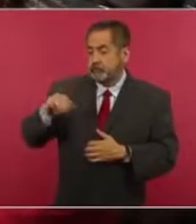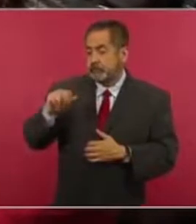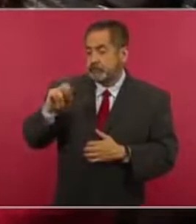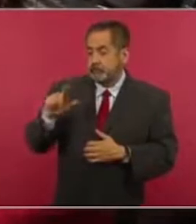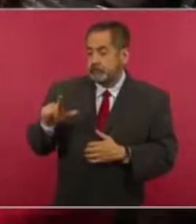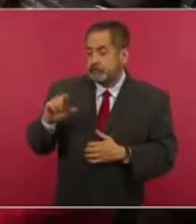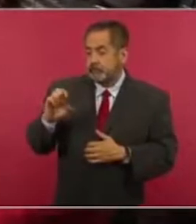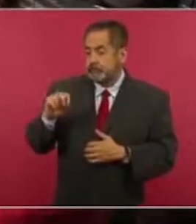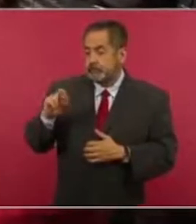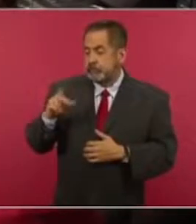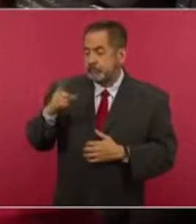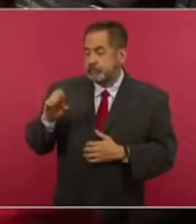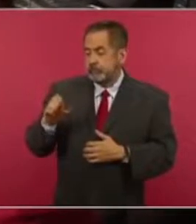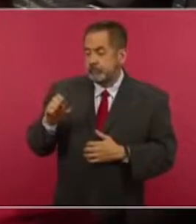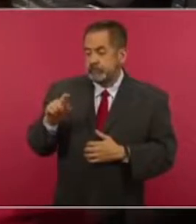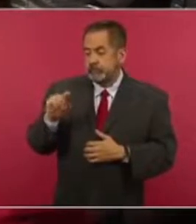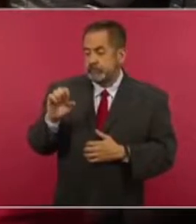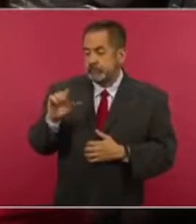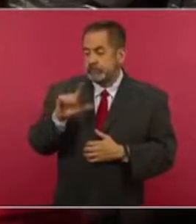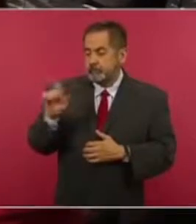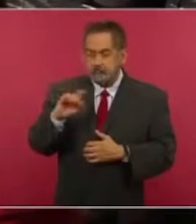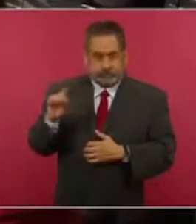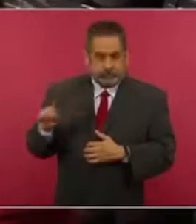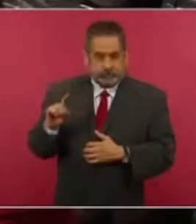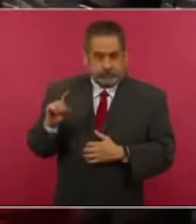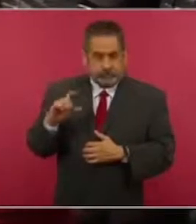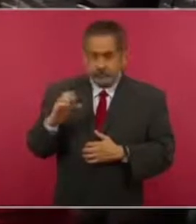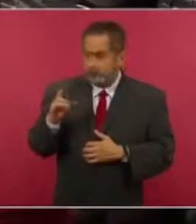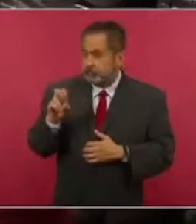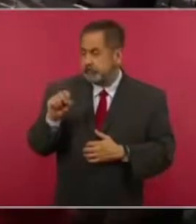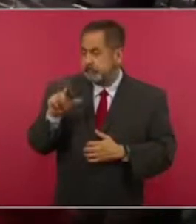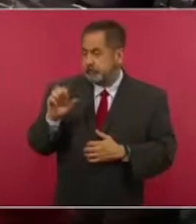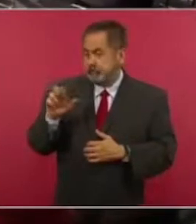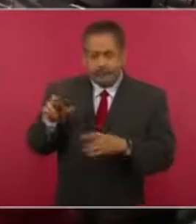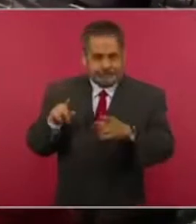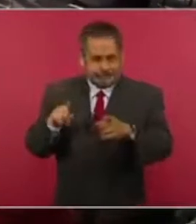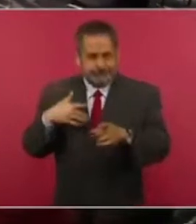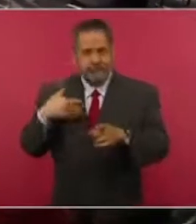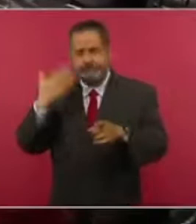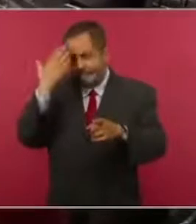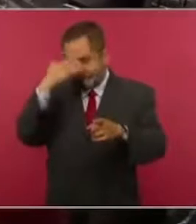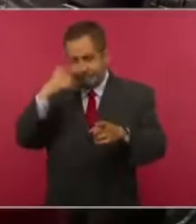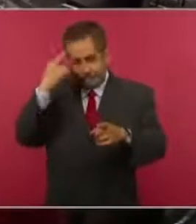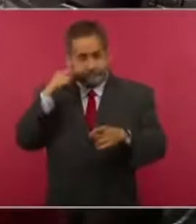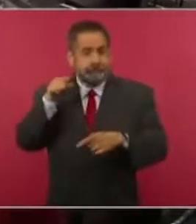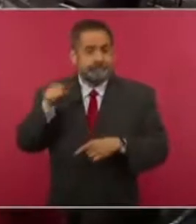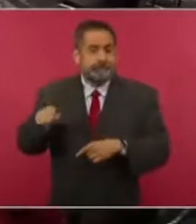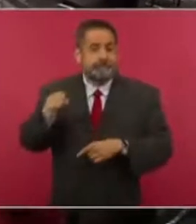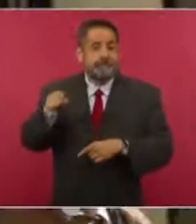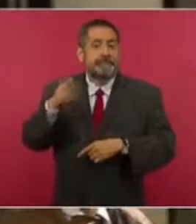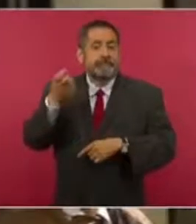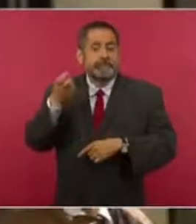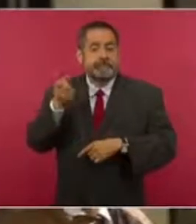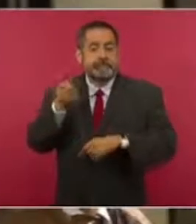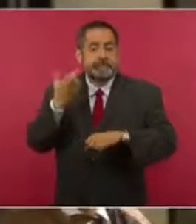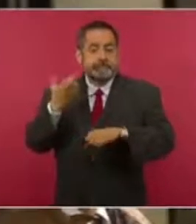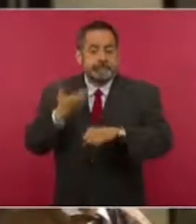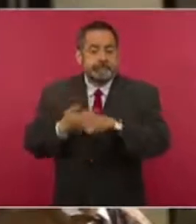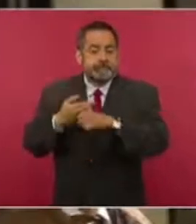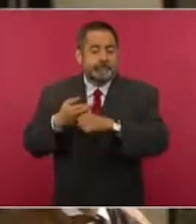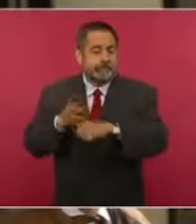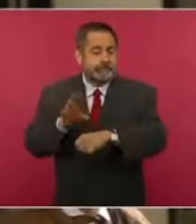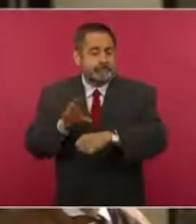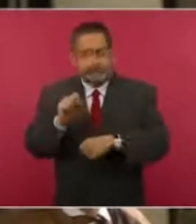Téllez Cuenzler, como usted bien sabe, señor presidente, fue secretario de Energía con Cedillo y secretario